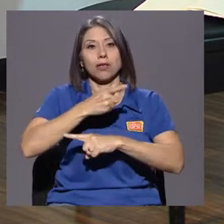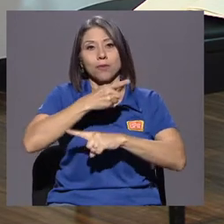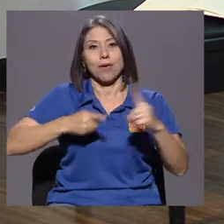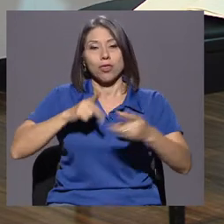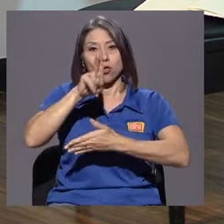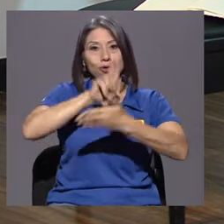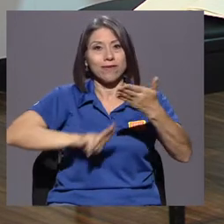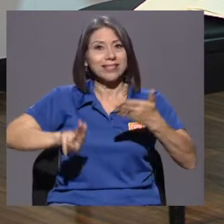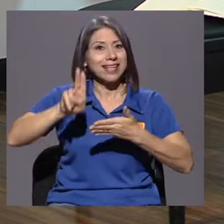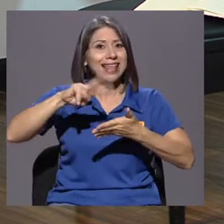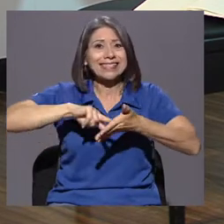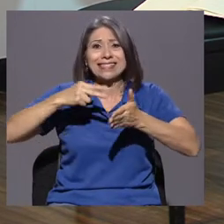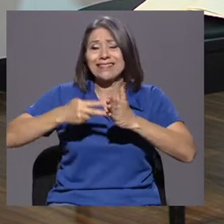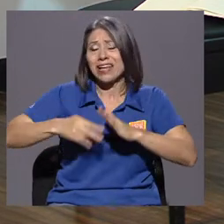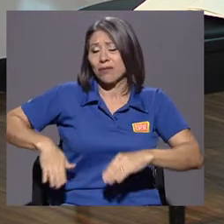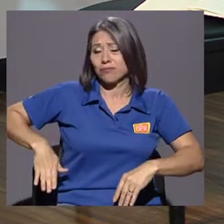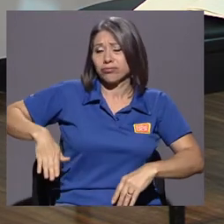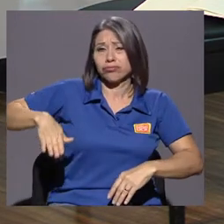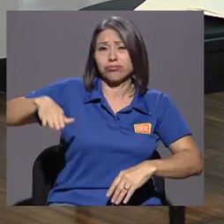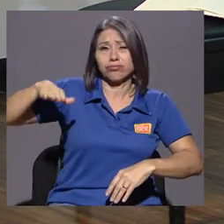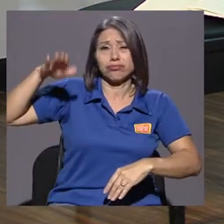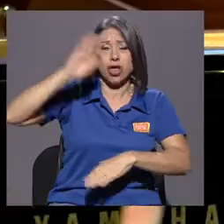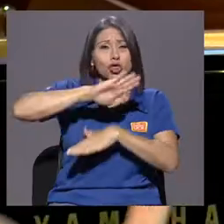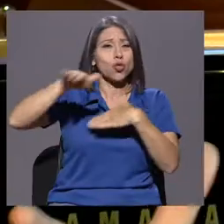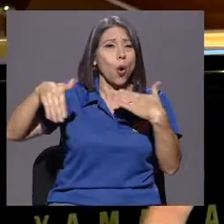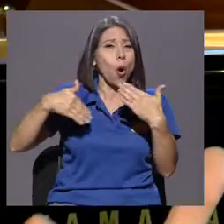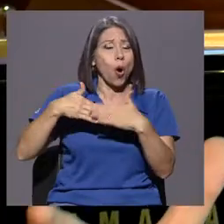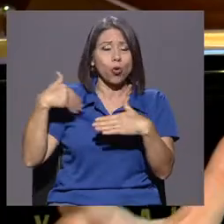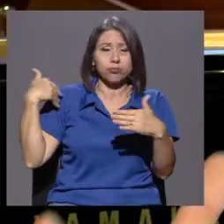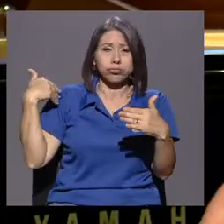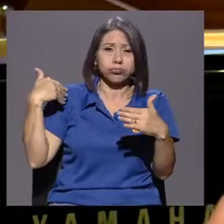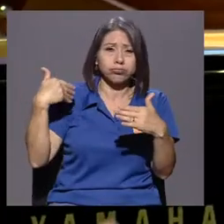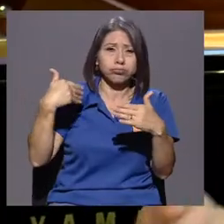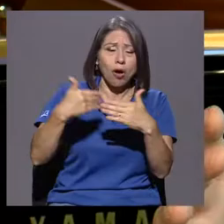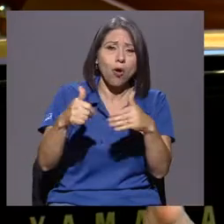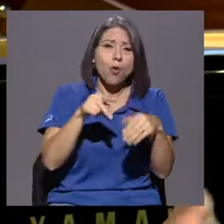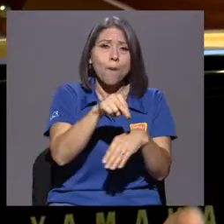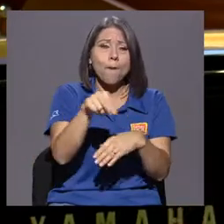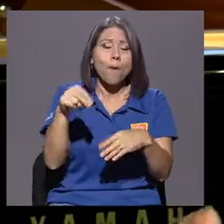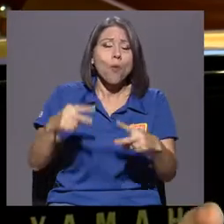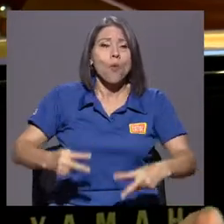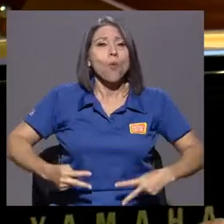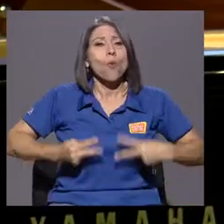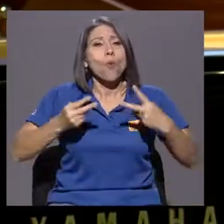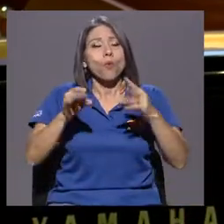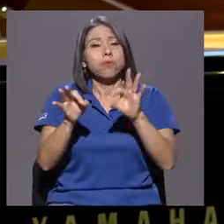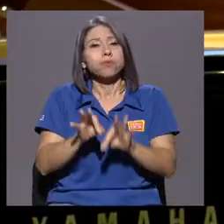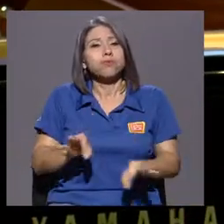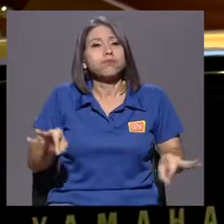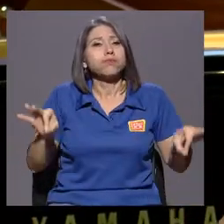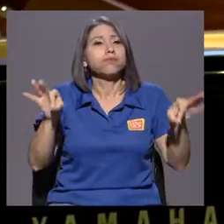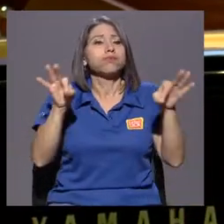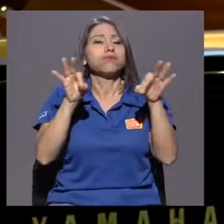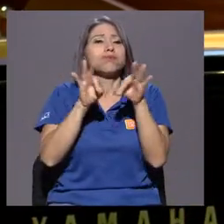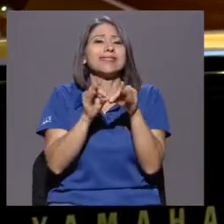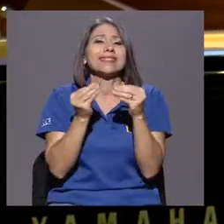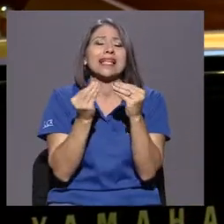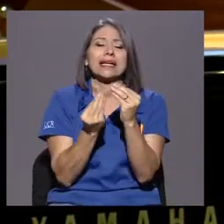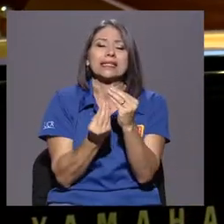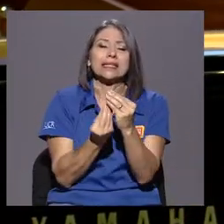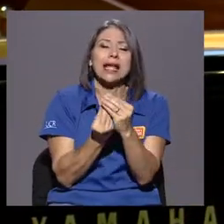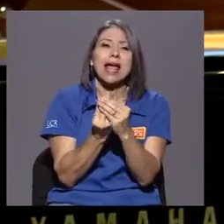desde todo todo ese segmento de vida tan importante tan germinal